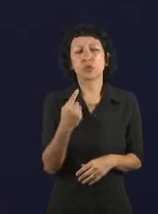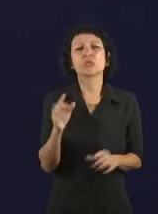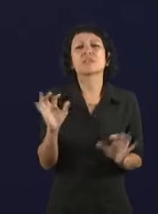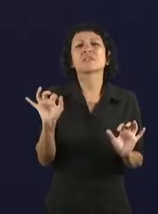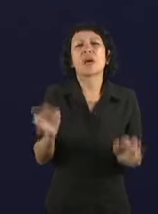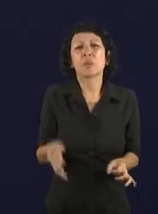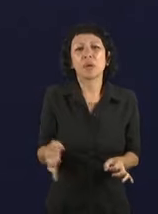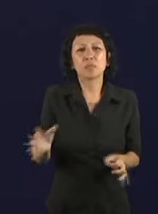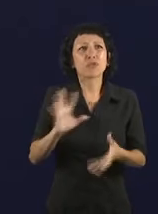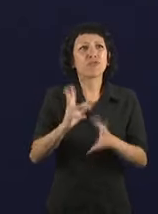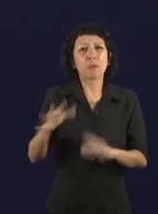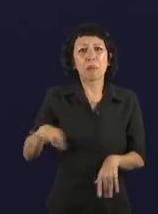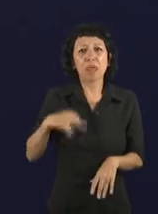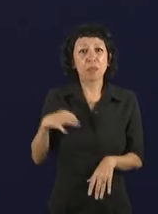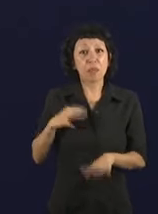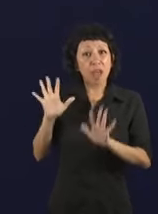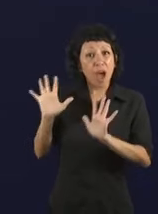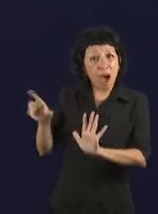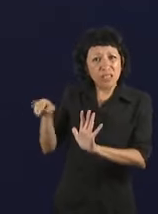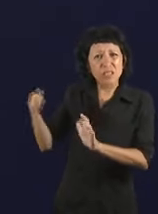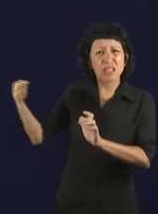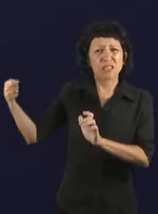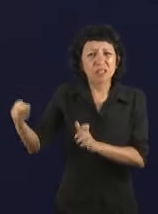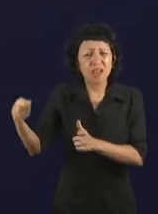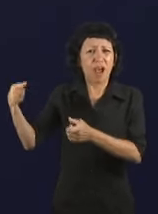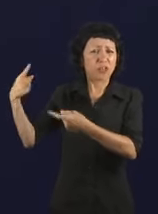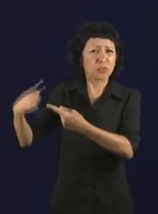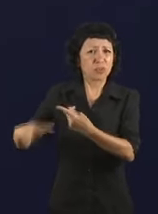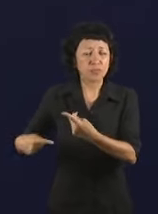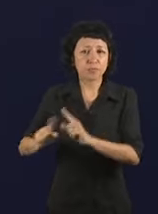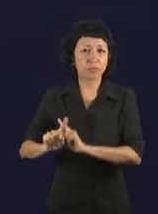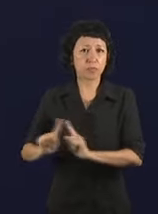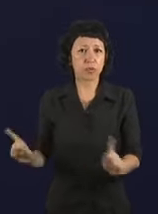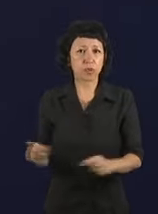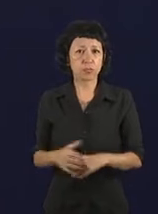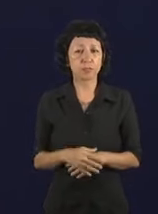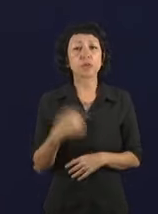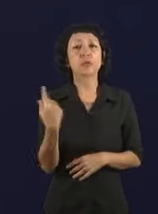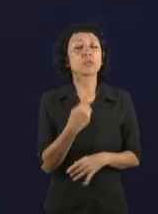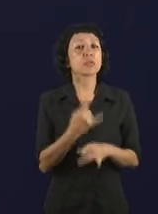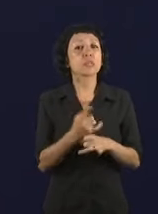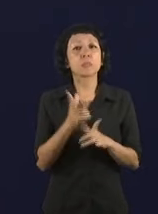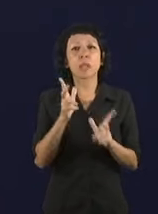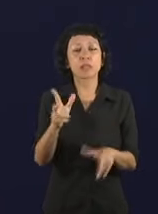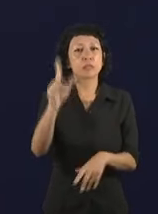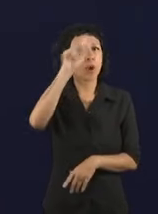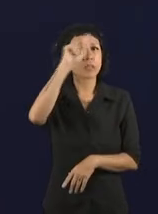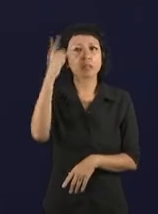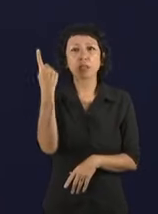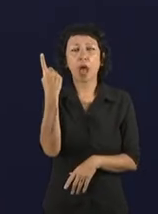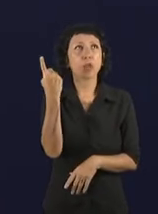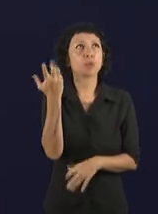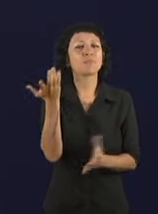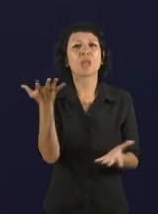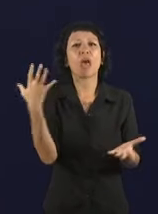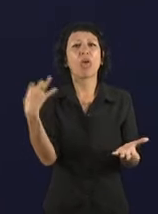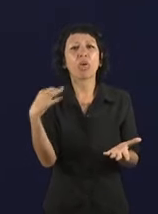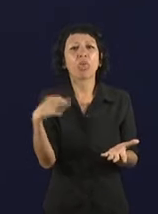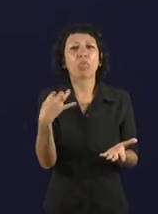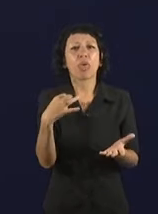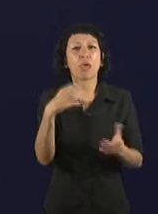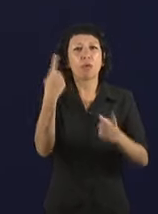viviendo así siempre hablamos de un estado que tiene que tener cada vez más menos peso